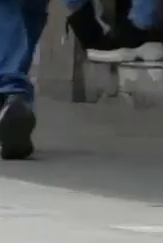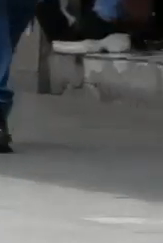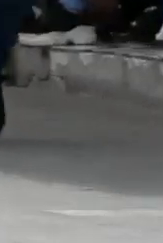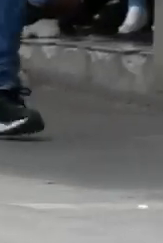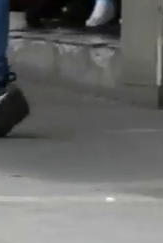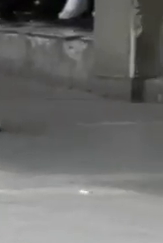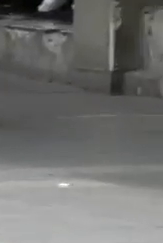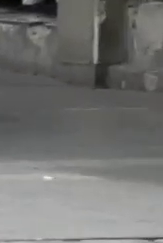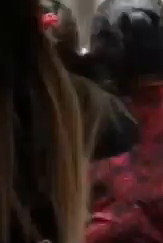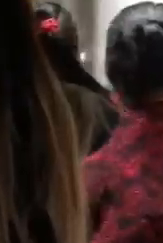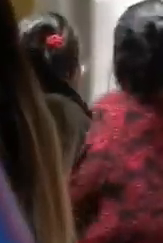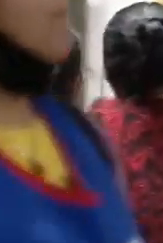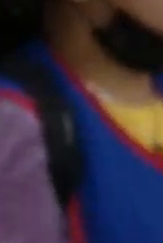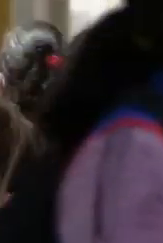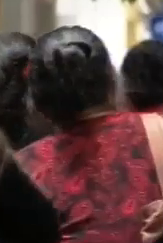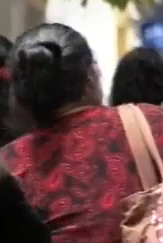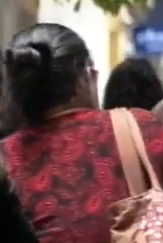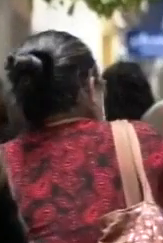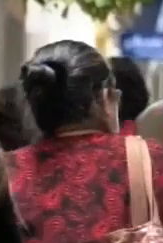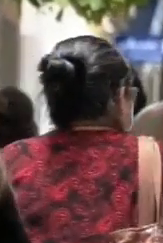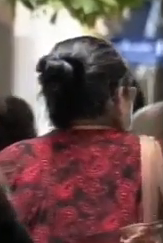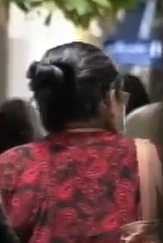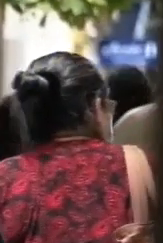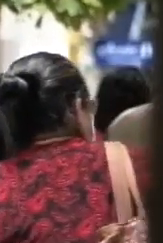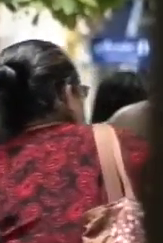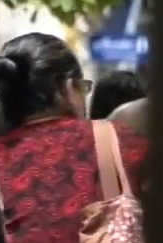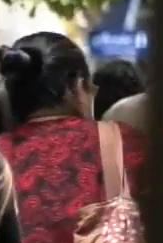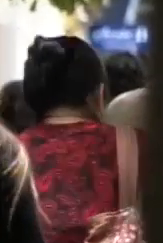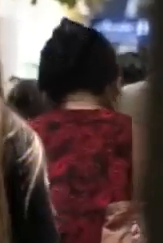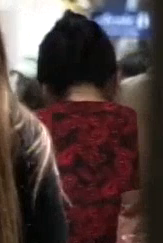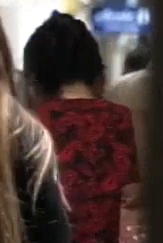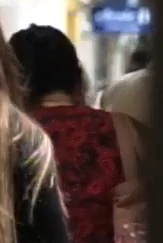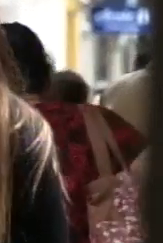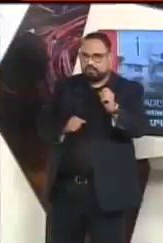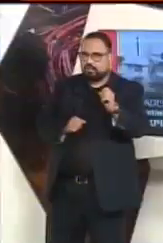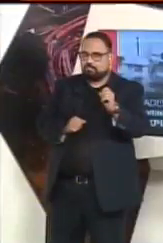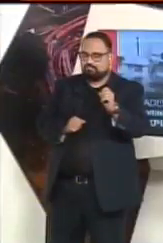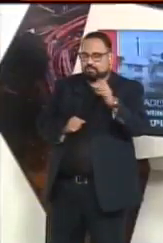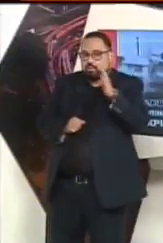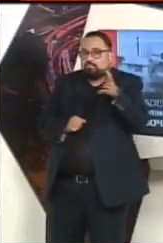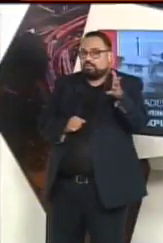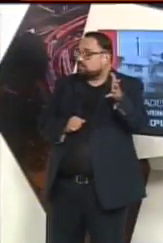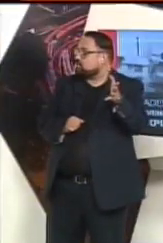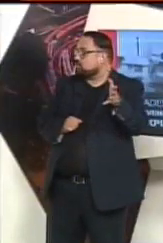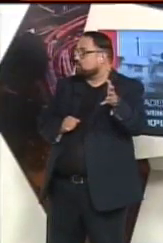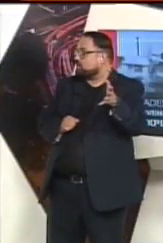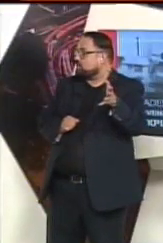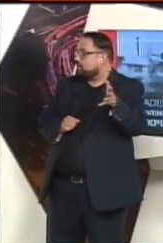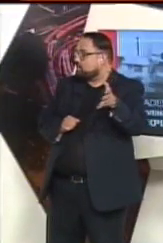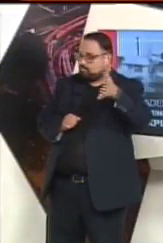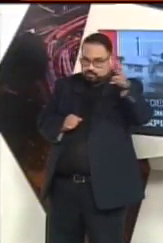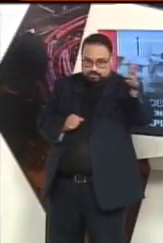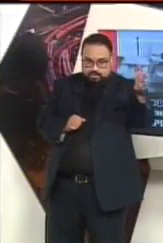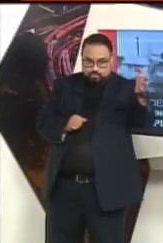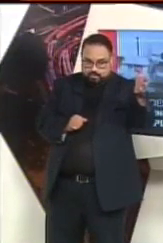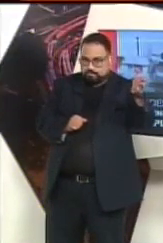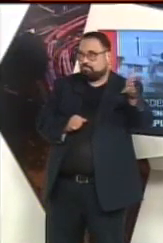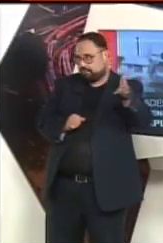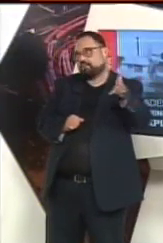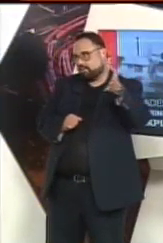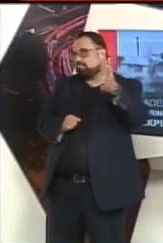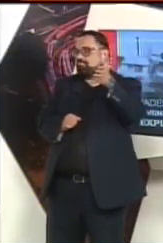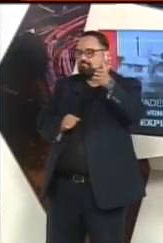y por eso a mí sí me parece muy muy oportuna esta estrategia una estrategia que primero pretende ser educativa pero al ser